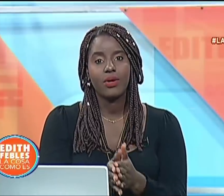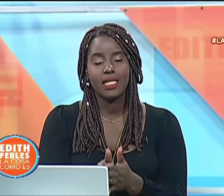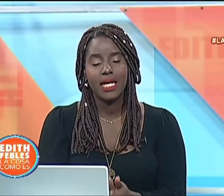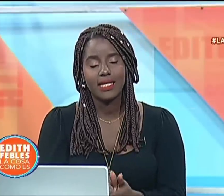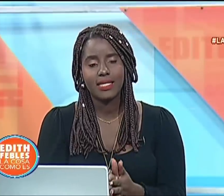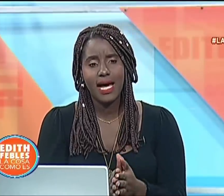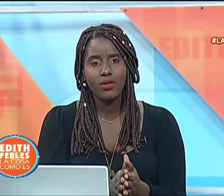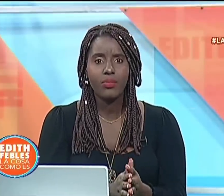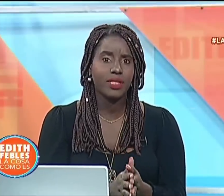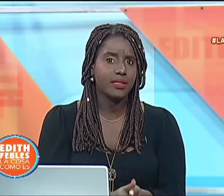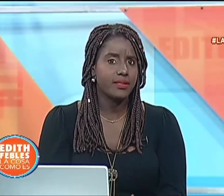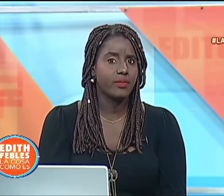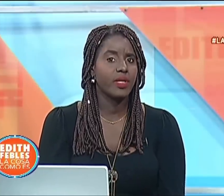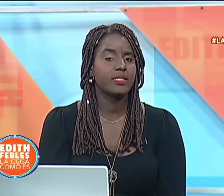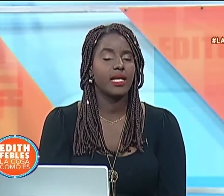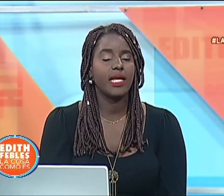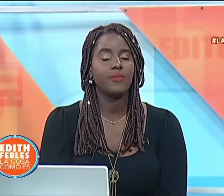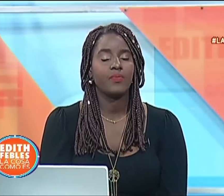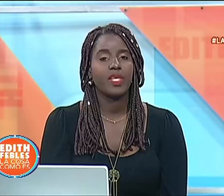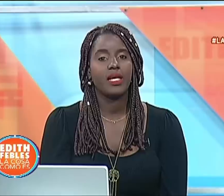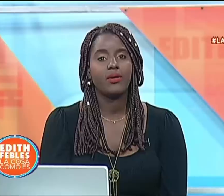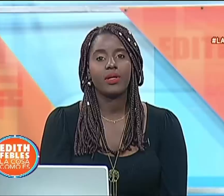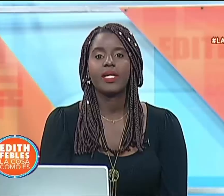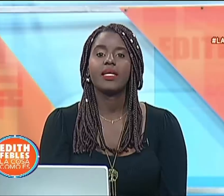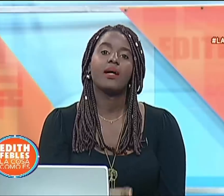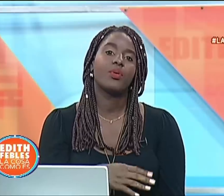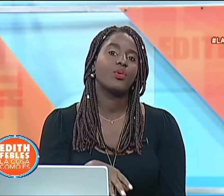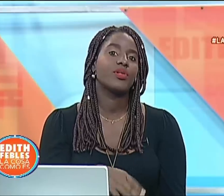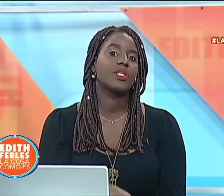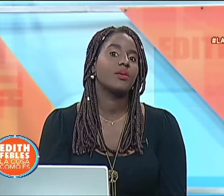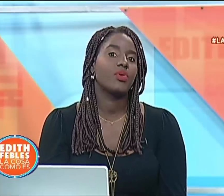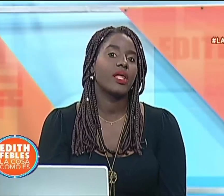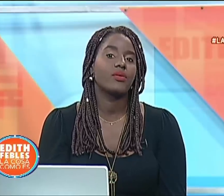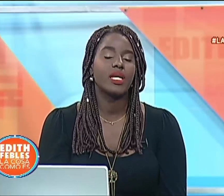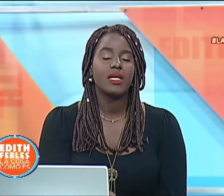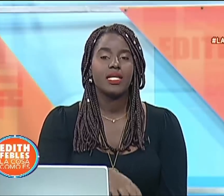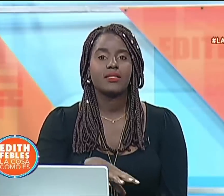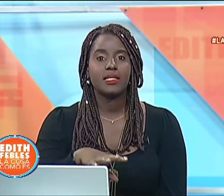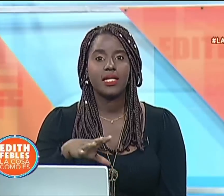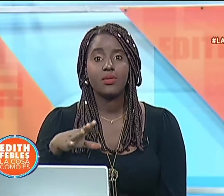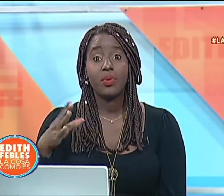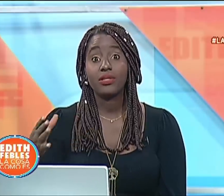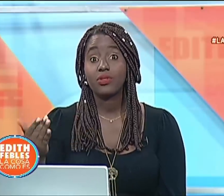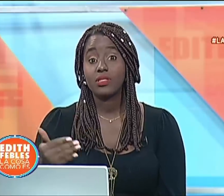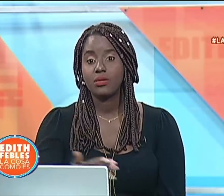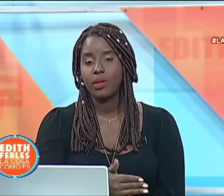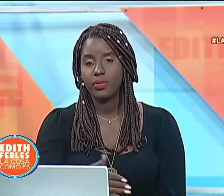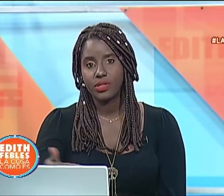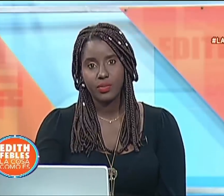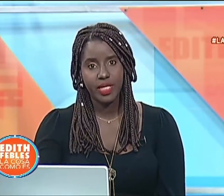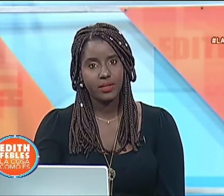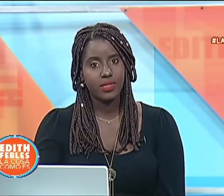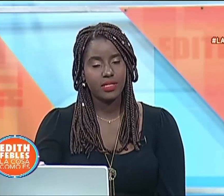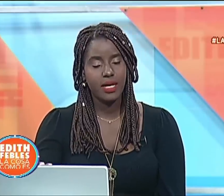sometidos a tales. Algo importantísimo en esta ley, y era lo que veía por lo menos en el borrador, y es que tiene un plazo distinto al